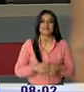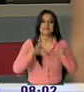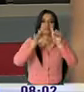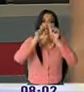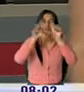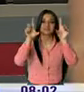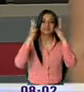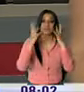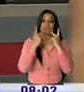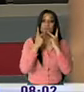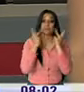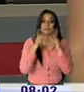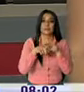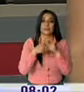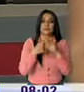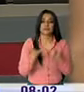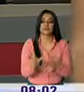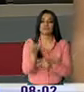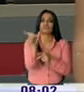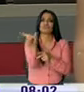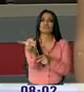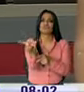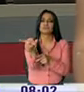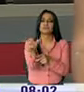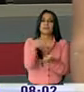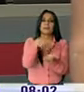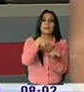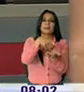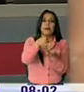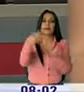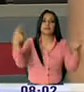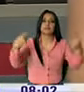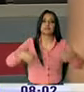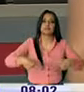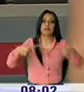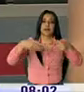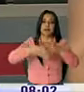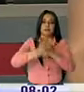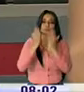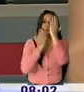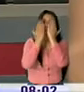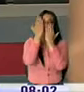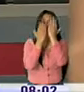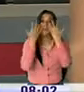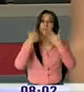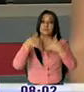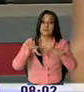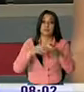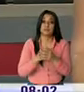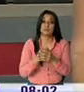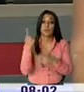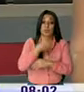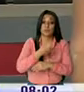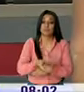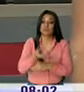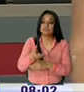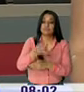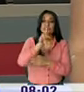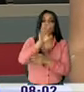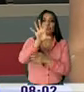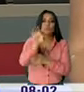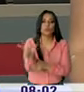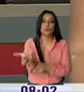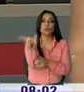la entrega de los dispositivos de cobro automático para el peaje del túnel Guayasamín. En su primer día se entregaron más de 150 dispositivos